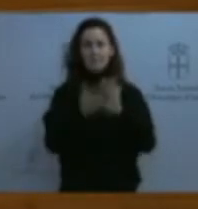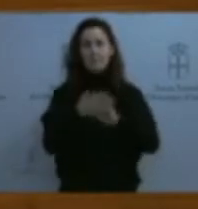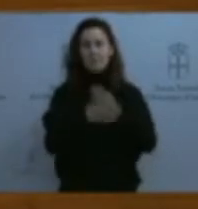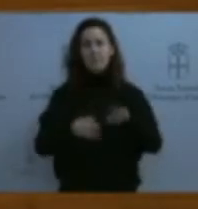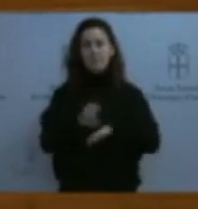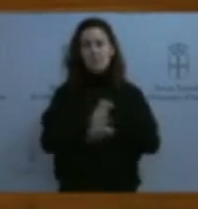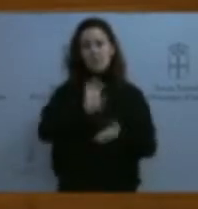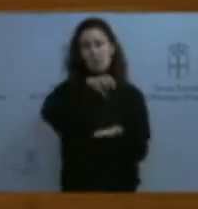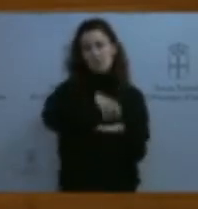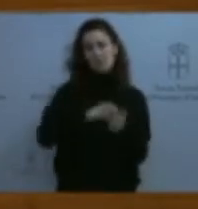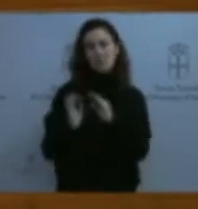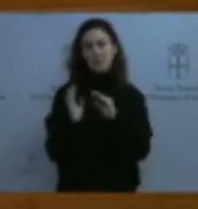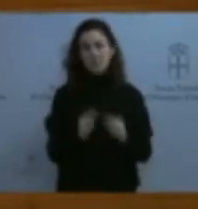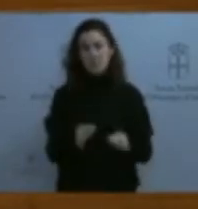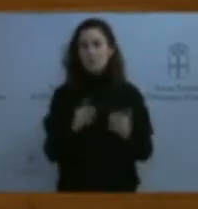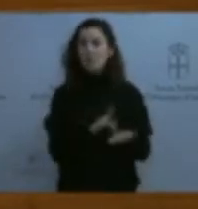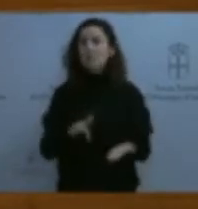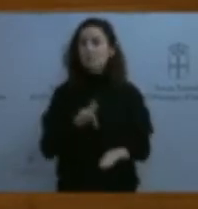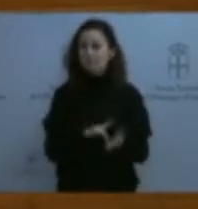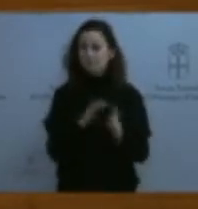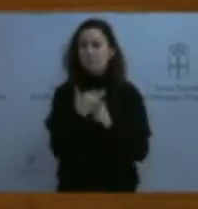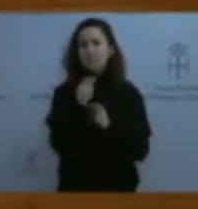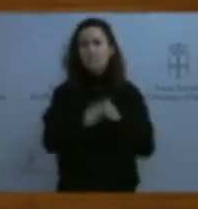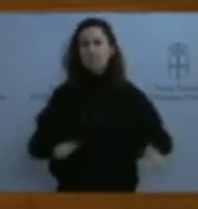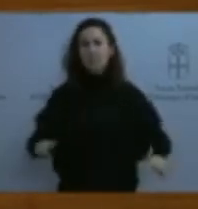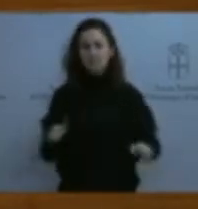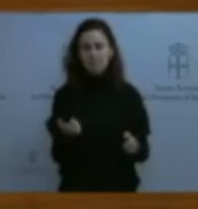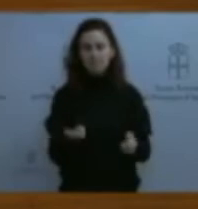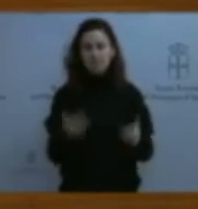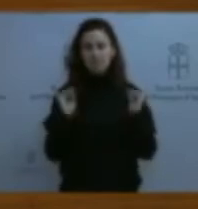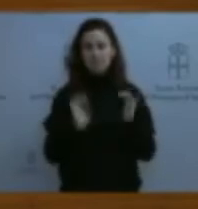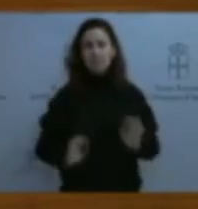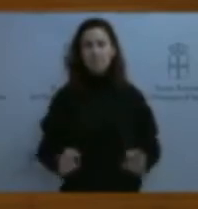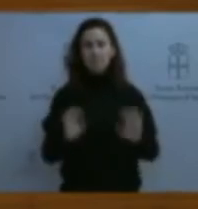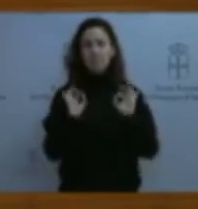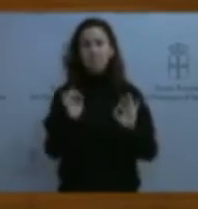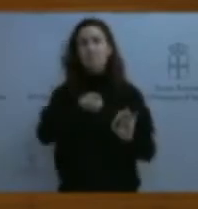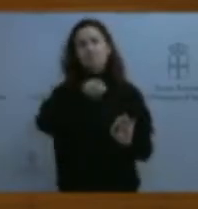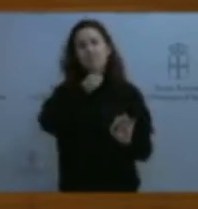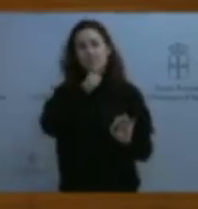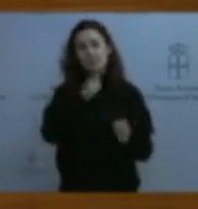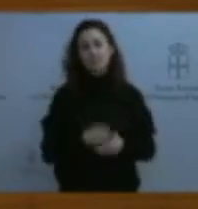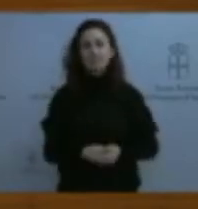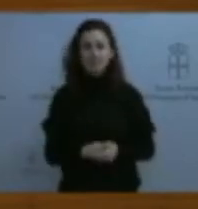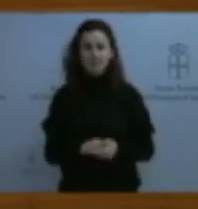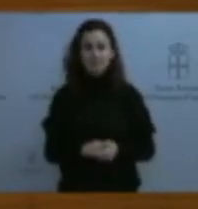consejería que aborda la situación de las personas que tienen especiales dificultades.